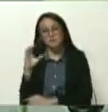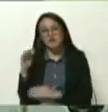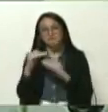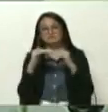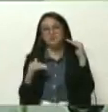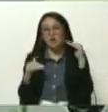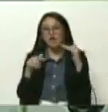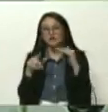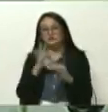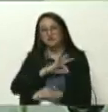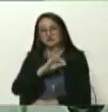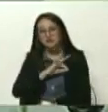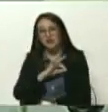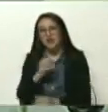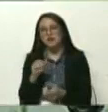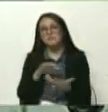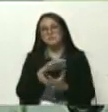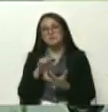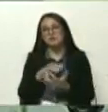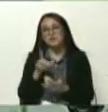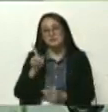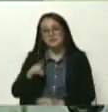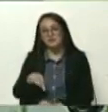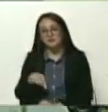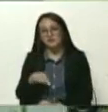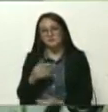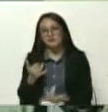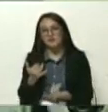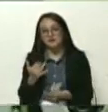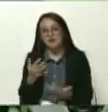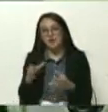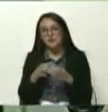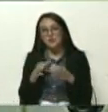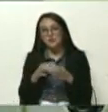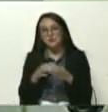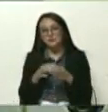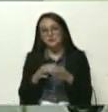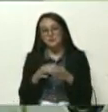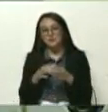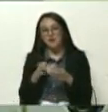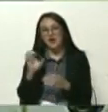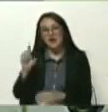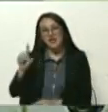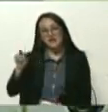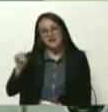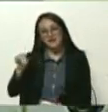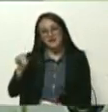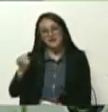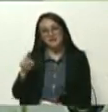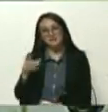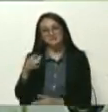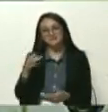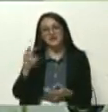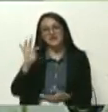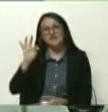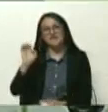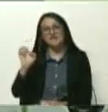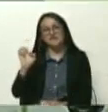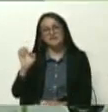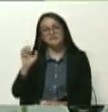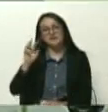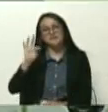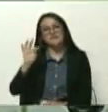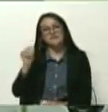desigualdad social, hablamos de problemas que han llevado a grupos como en su momento al ELN, la FARC, también